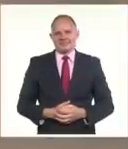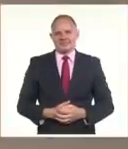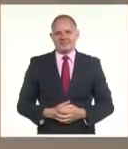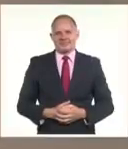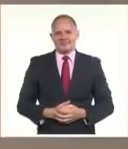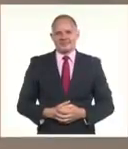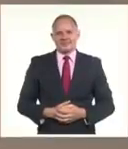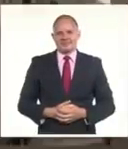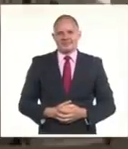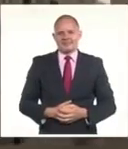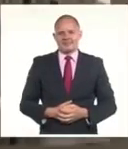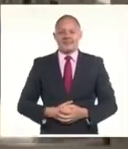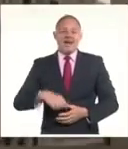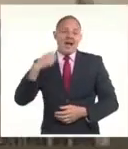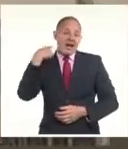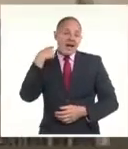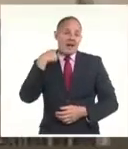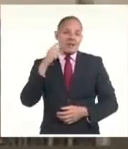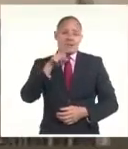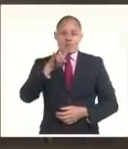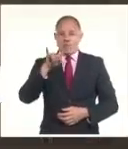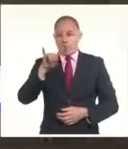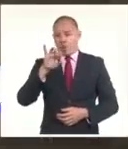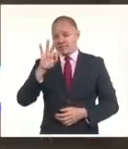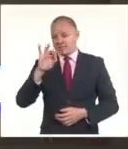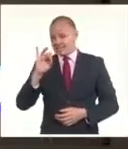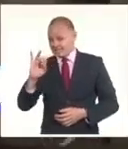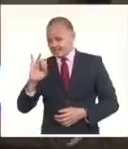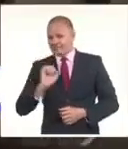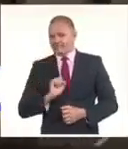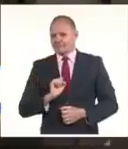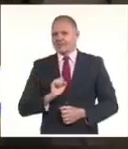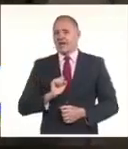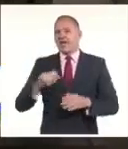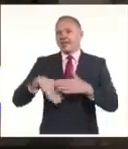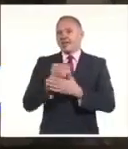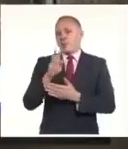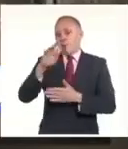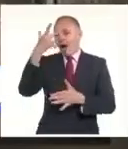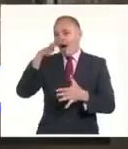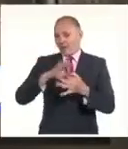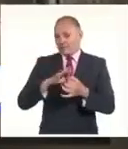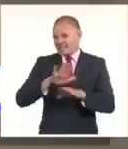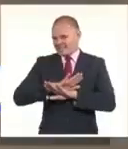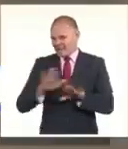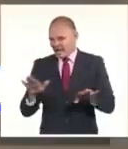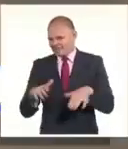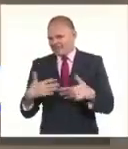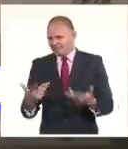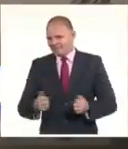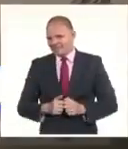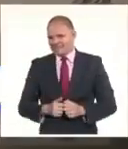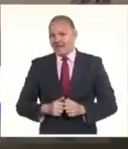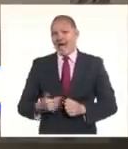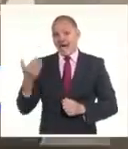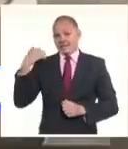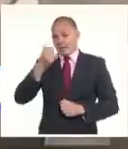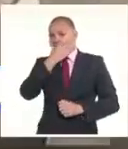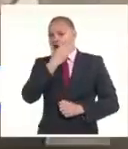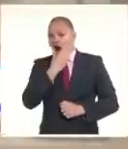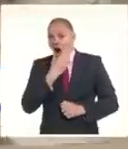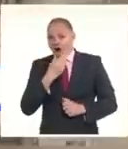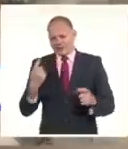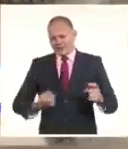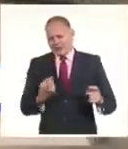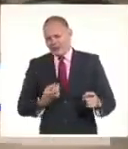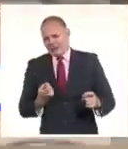Corría agosto del año 1987. Justo el 4, los esfuerzos y aspiraciones de jóvenes emprendedores se cimentaron gracias